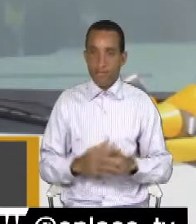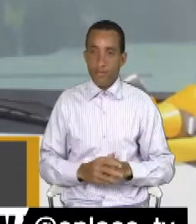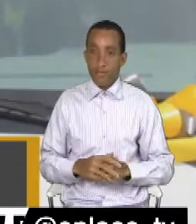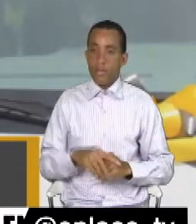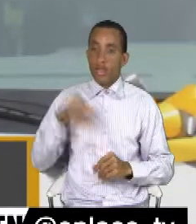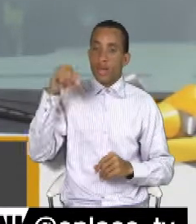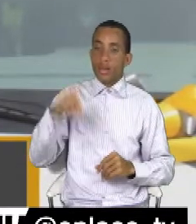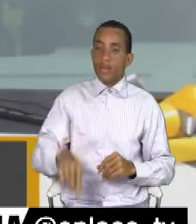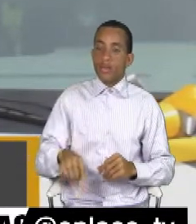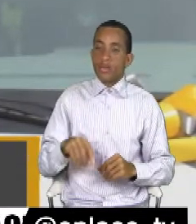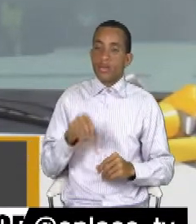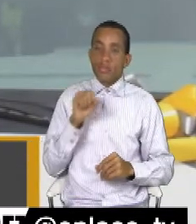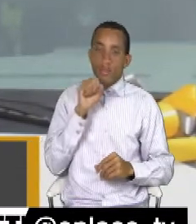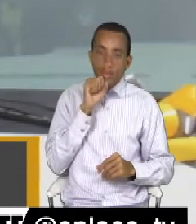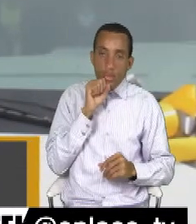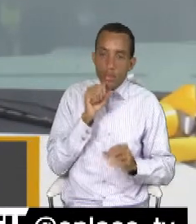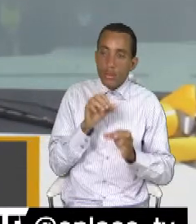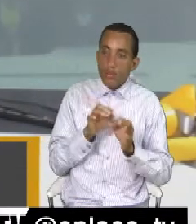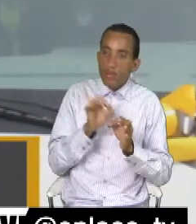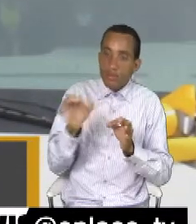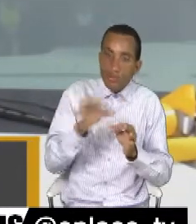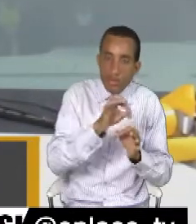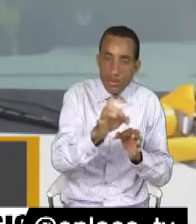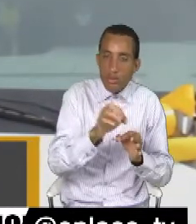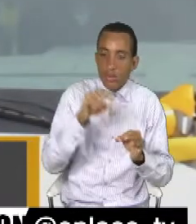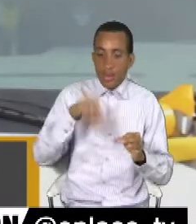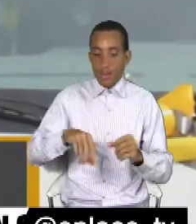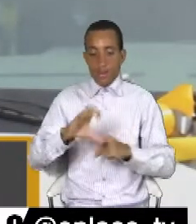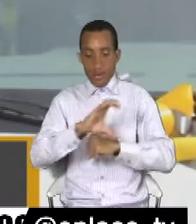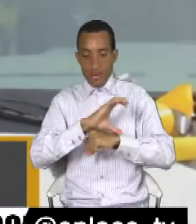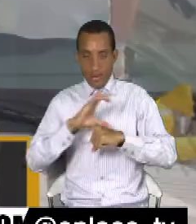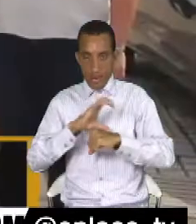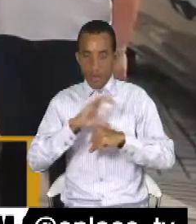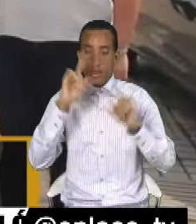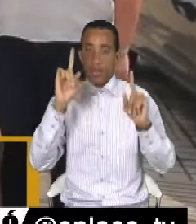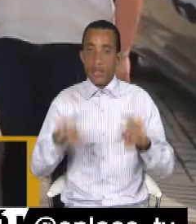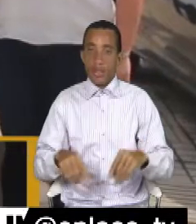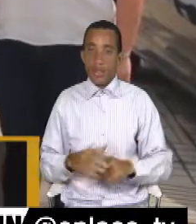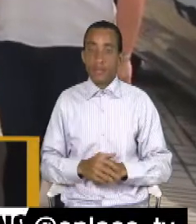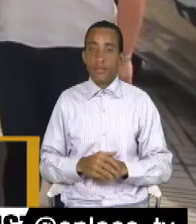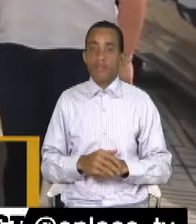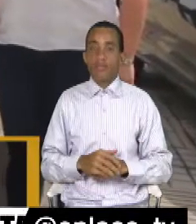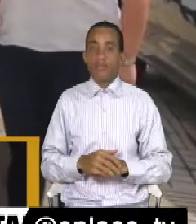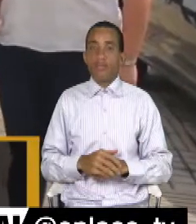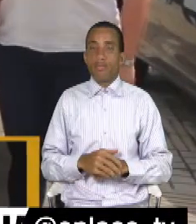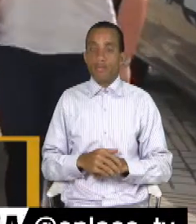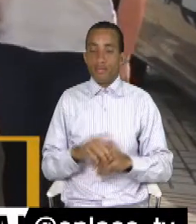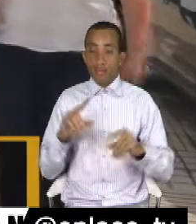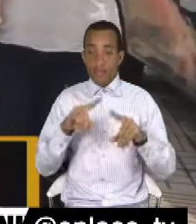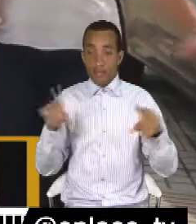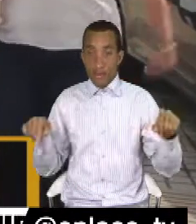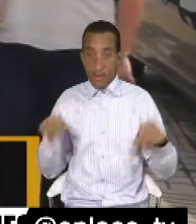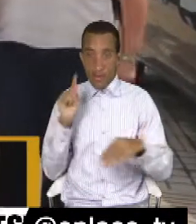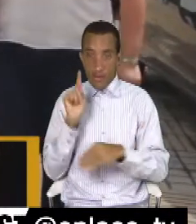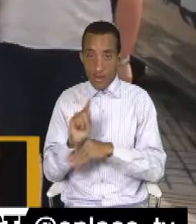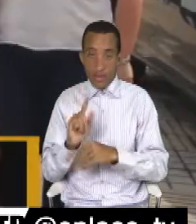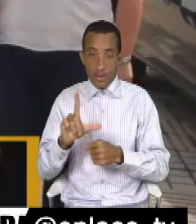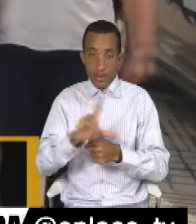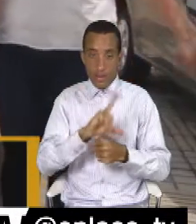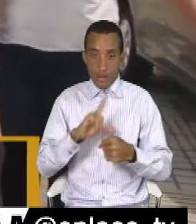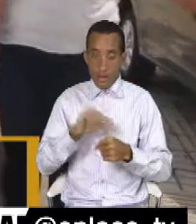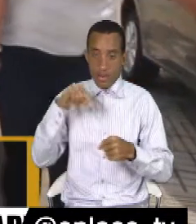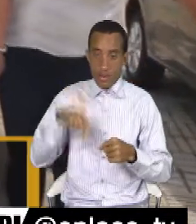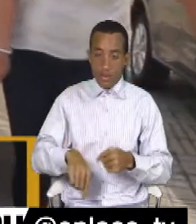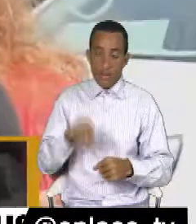municipio, tanto rural como urbano, pues para llevar a cabo investigaciones que se adelantan por parte de las fiscalías locales y seccionales de aquí de Barranca